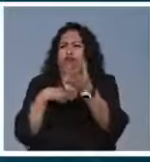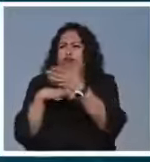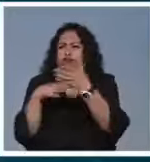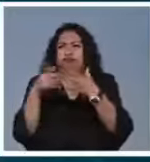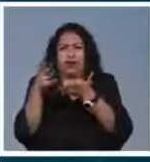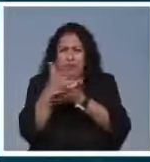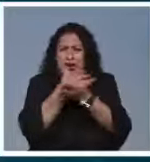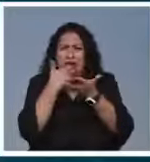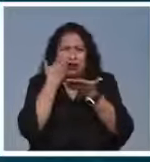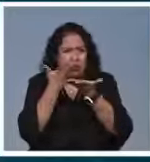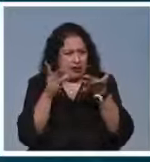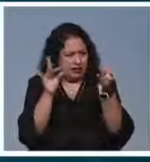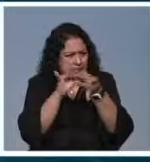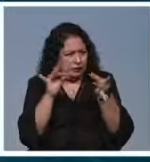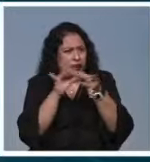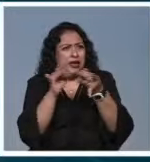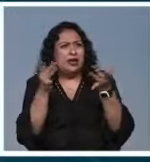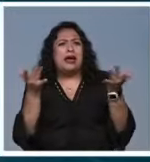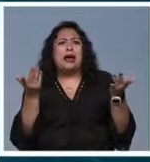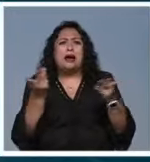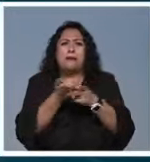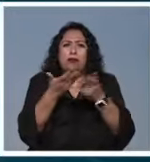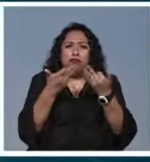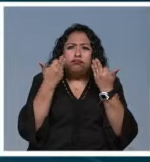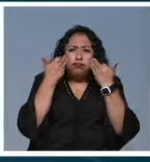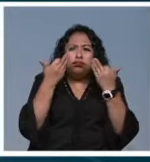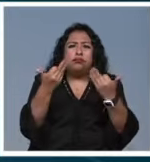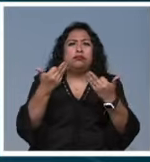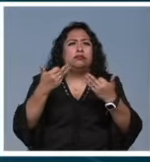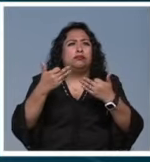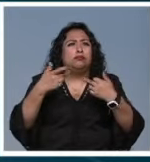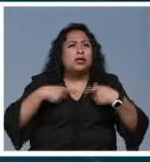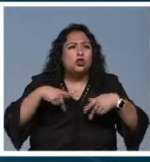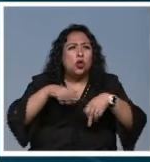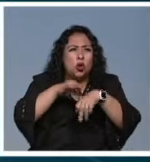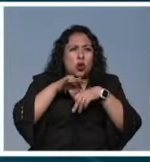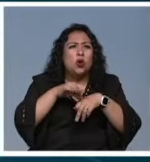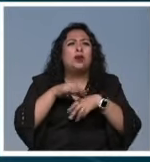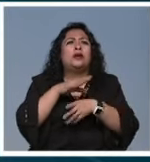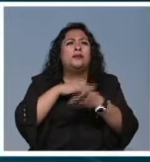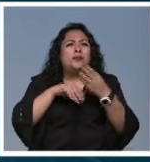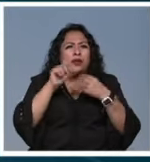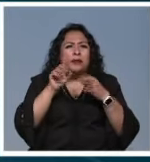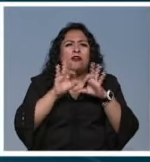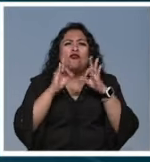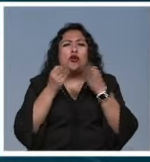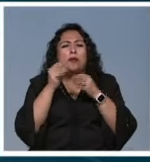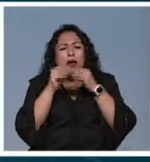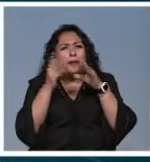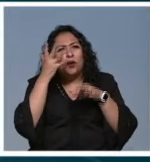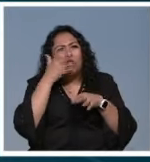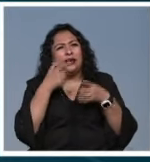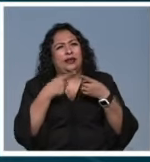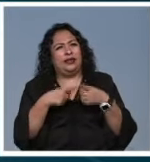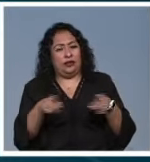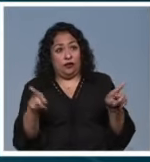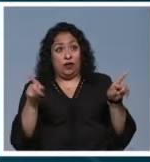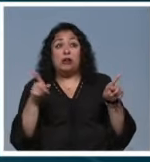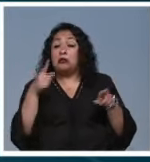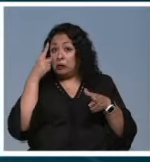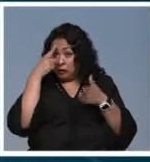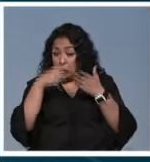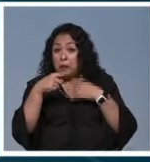ganas de contar qué es lo que está viviendo la gente, aparte de eso le das una forma estética diferente. Yo creo